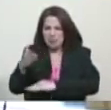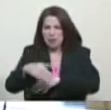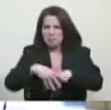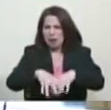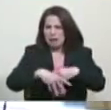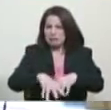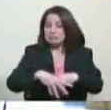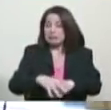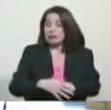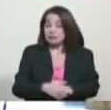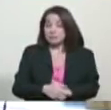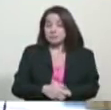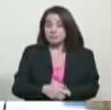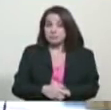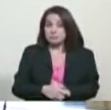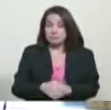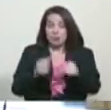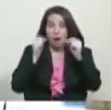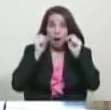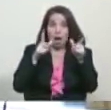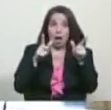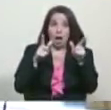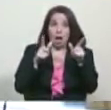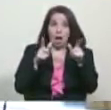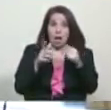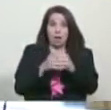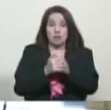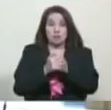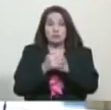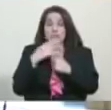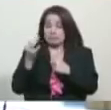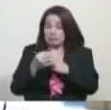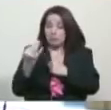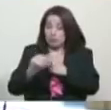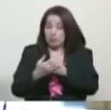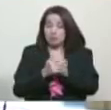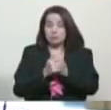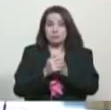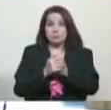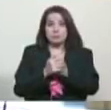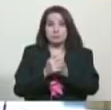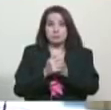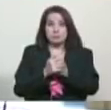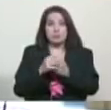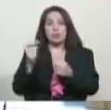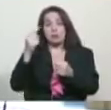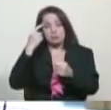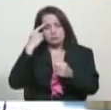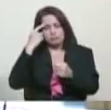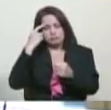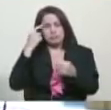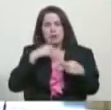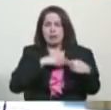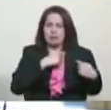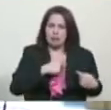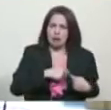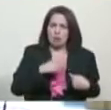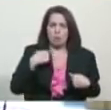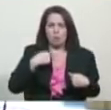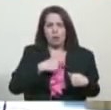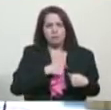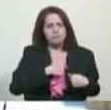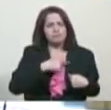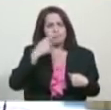pueblo. Impresionante. Verdaderamente. Guardo ese recuerdo aquí del pueblo de